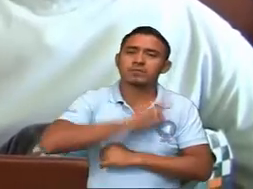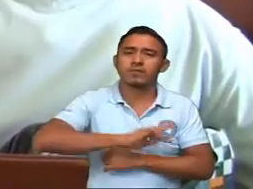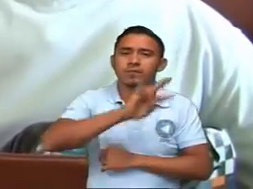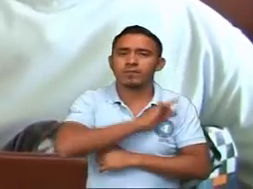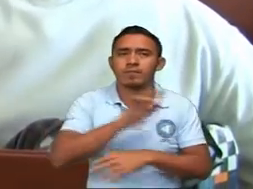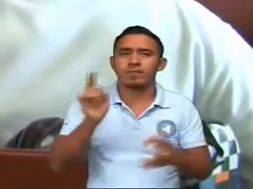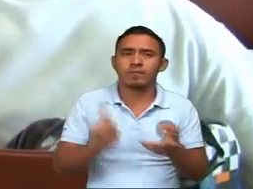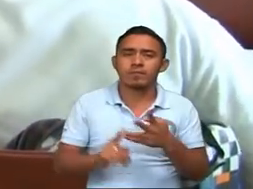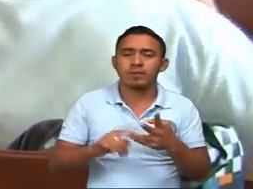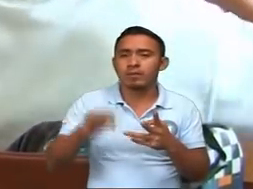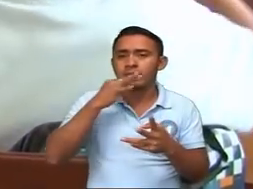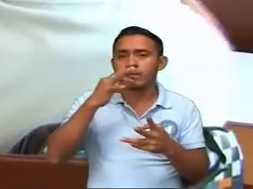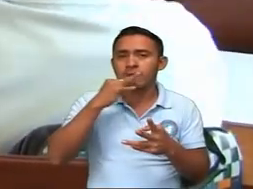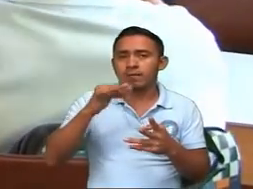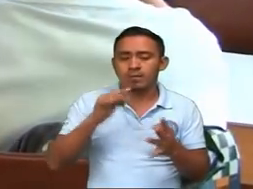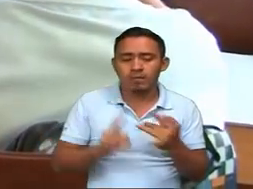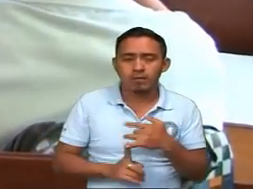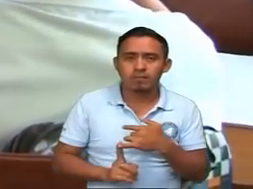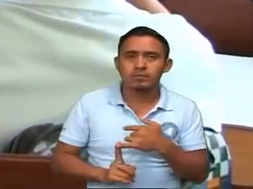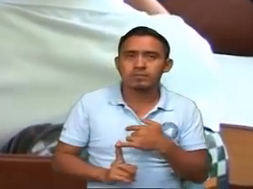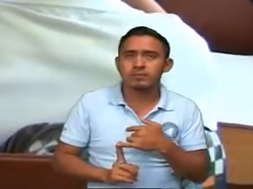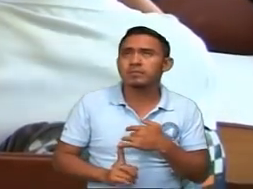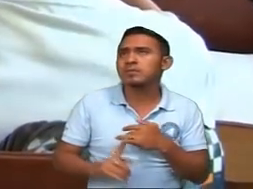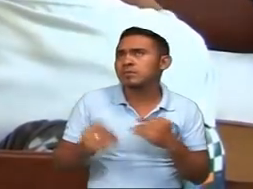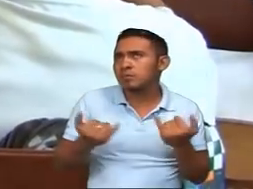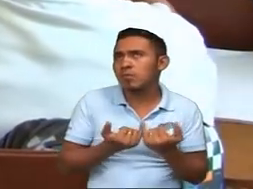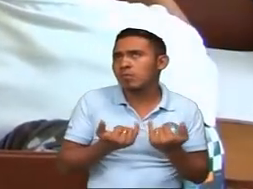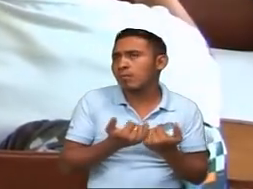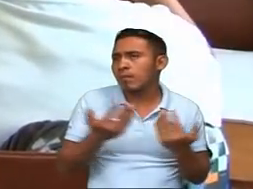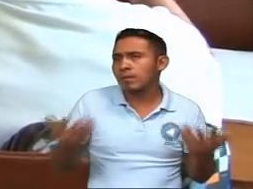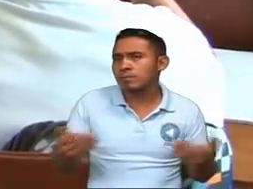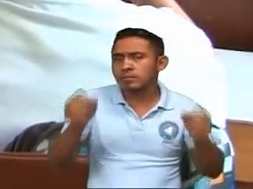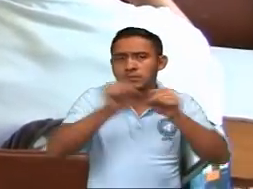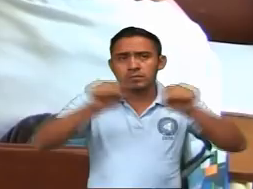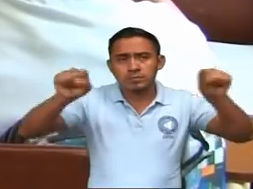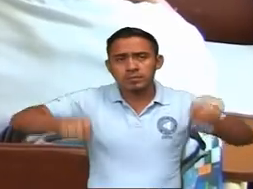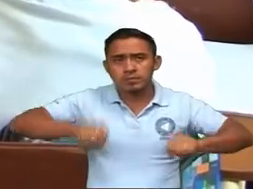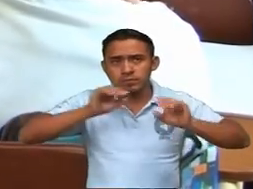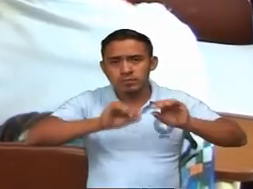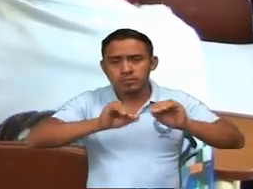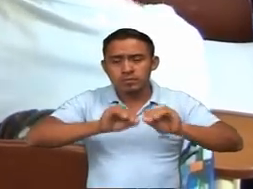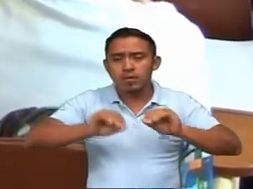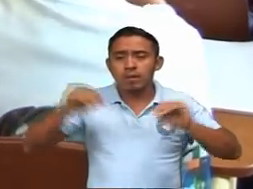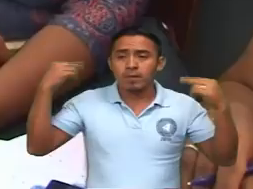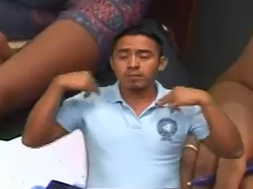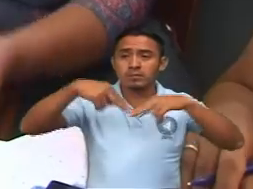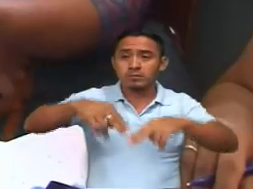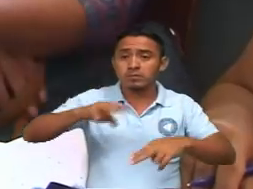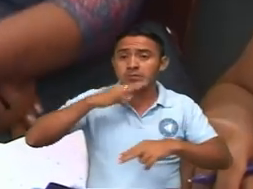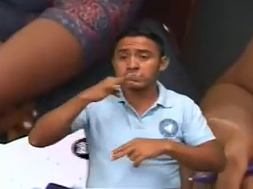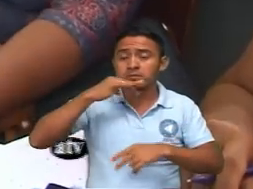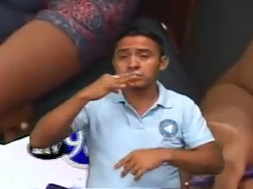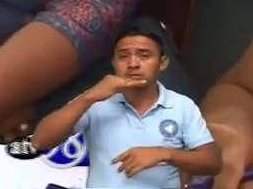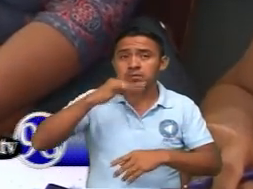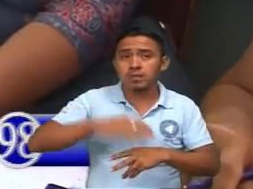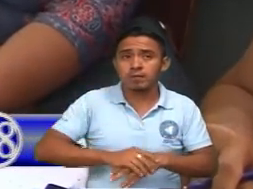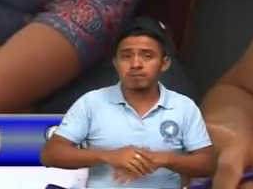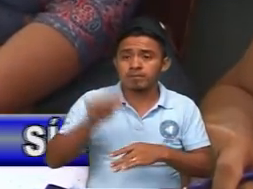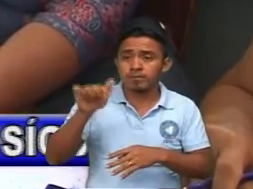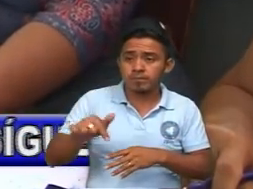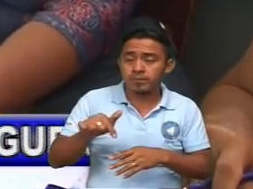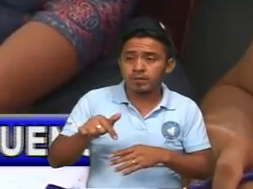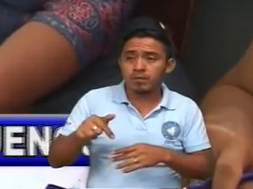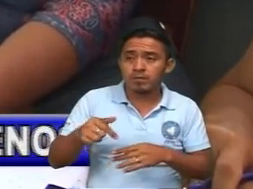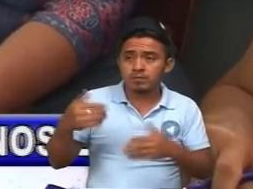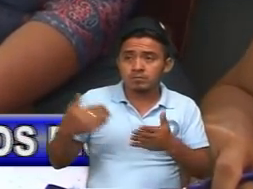Estamos hablando de inglés. También acá se están capacitando los docentes de inglés, que es una ruta